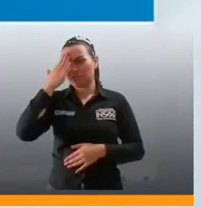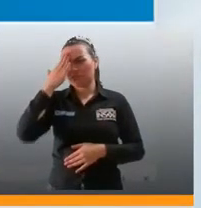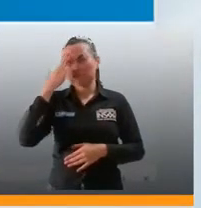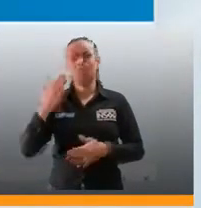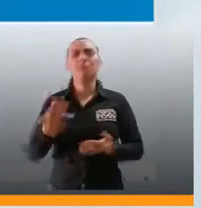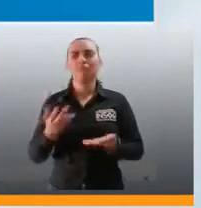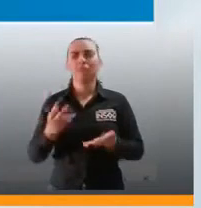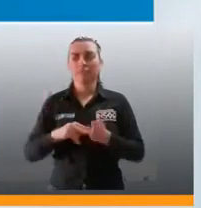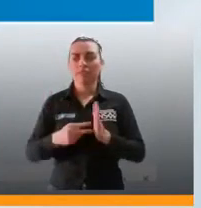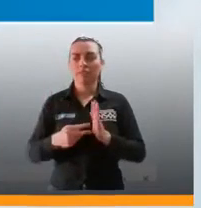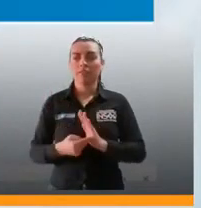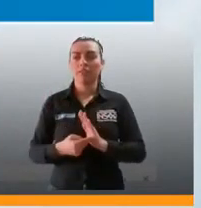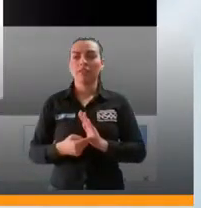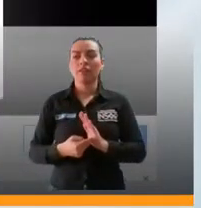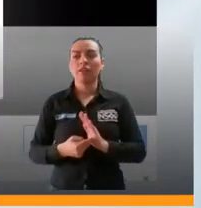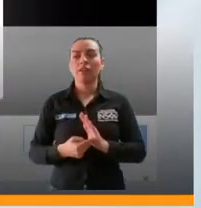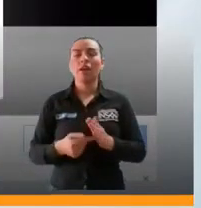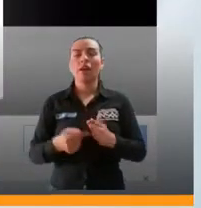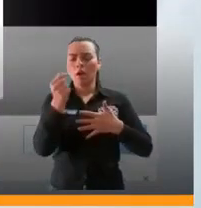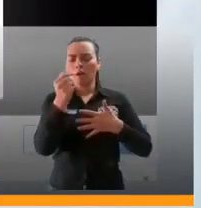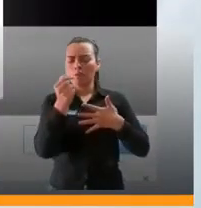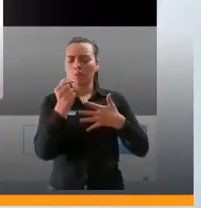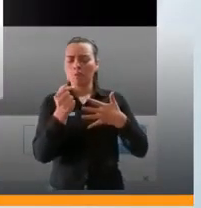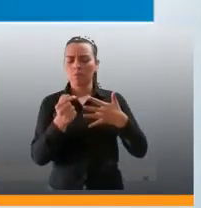estas características tienen que